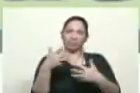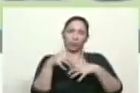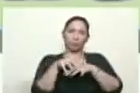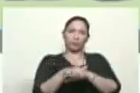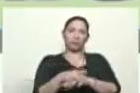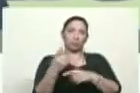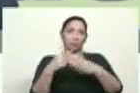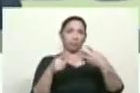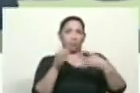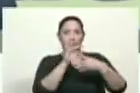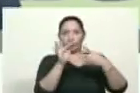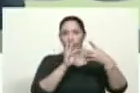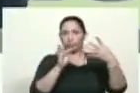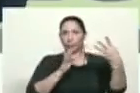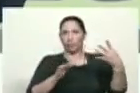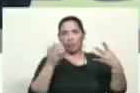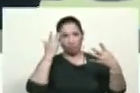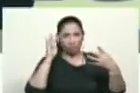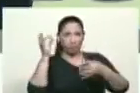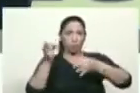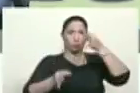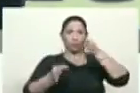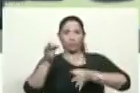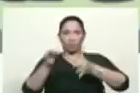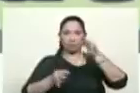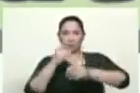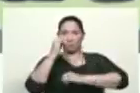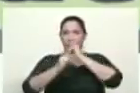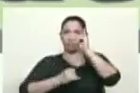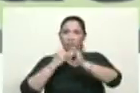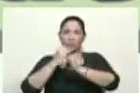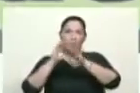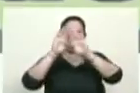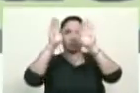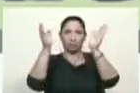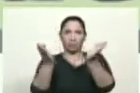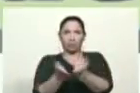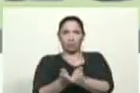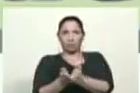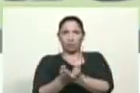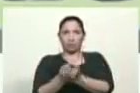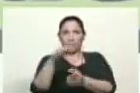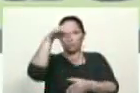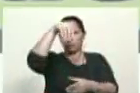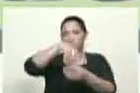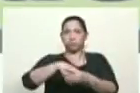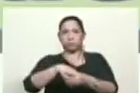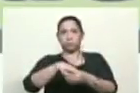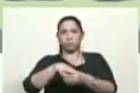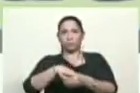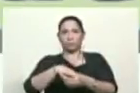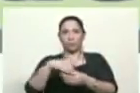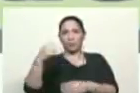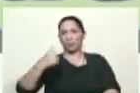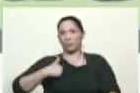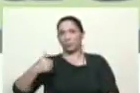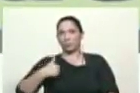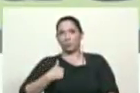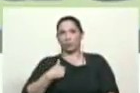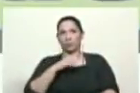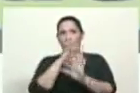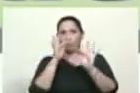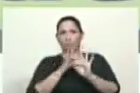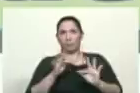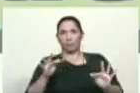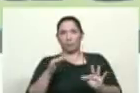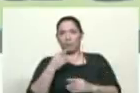factores para intentar justificar, repito, a nivel internacional, una intervención de cualquier tipo, incluyendo,